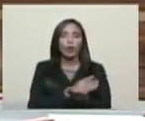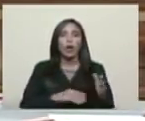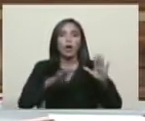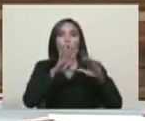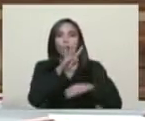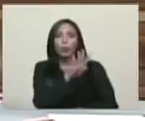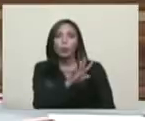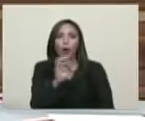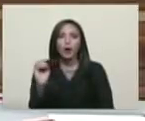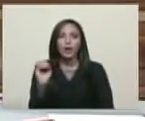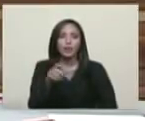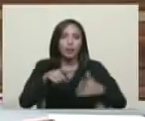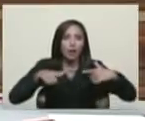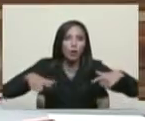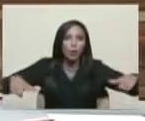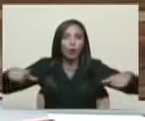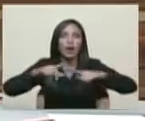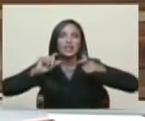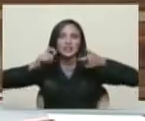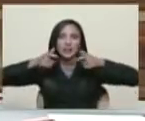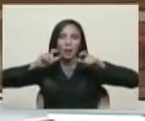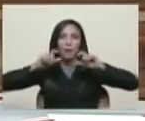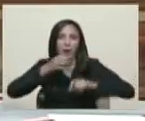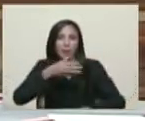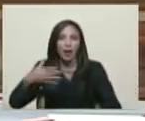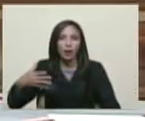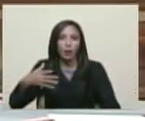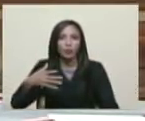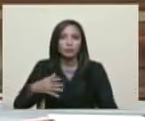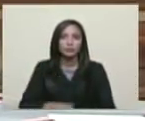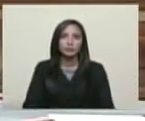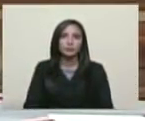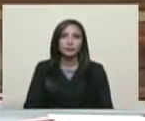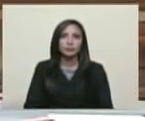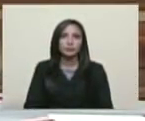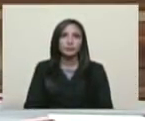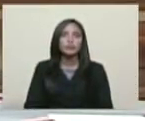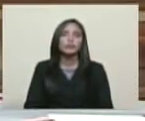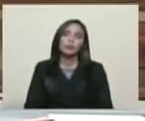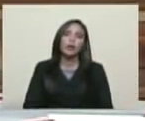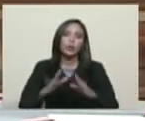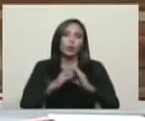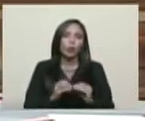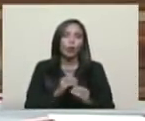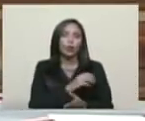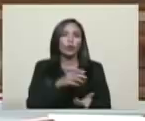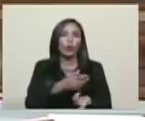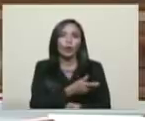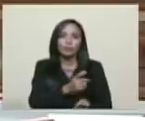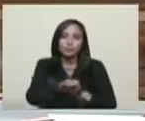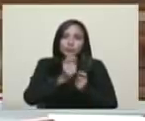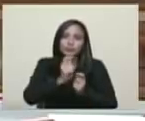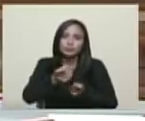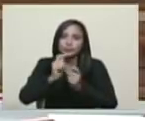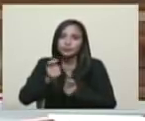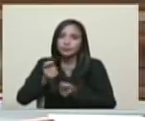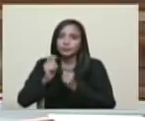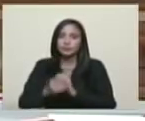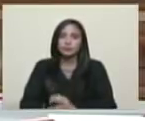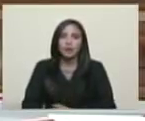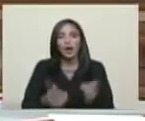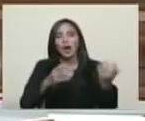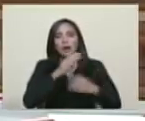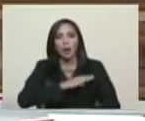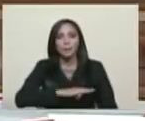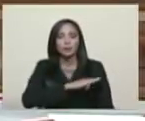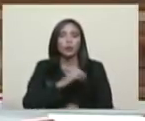40 hectáreas de maíz blanco que han cosechado, han sembrado la